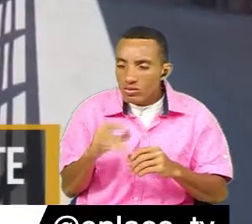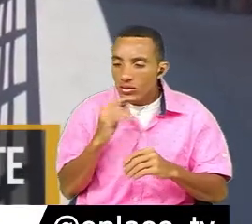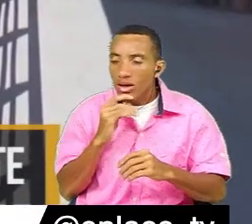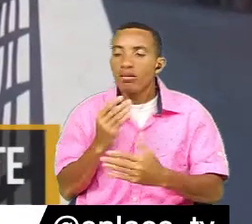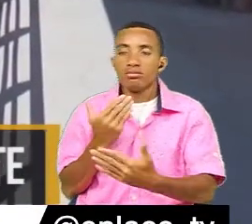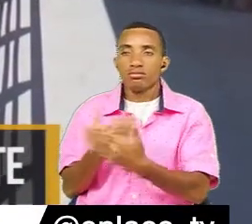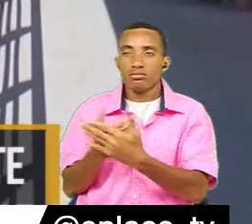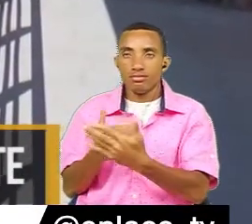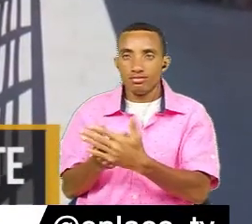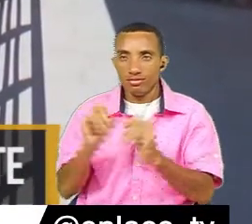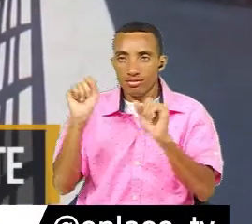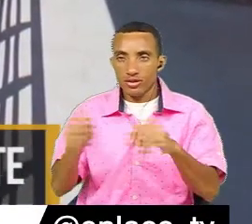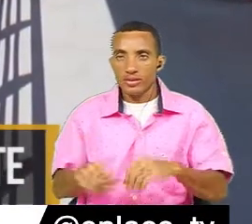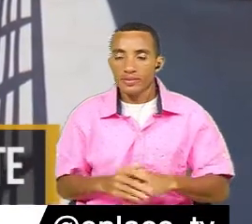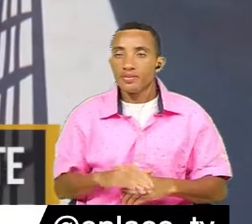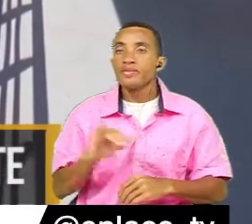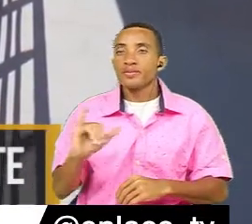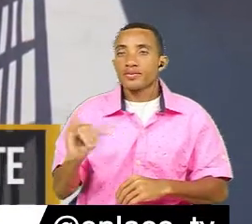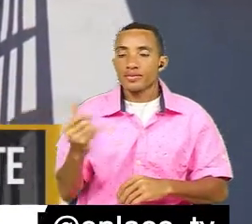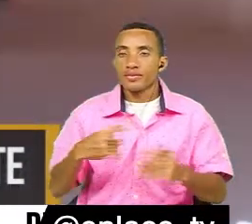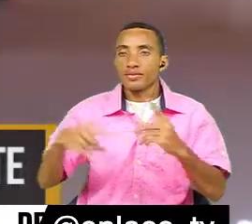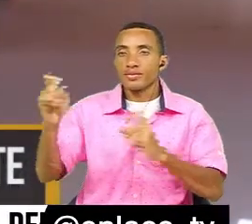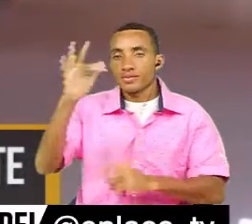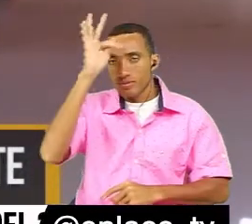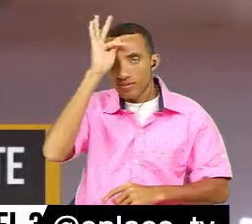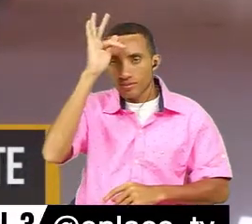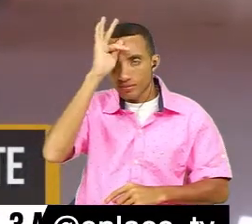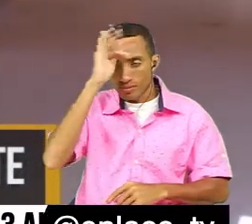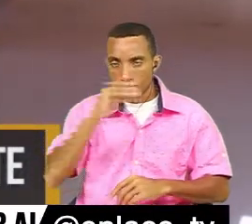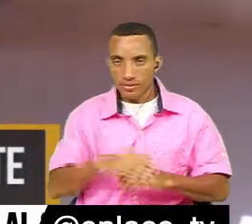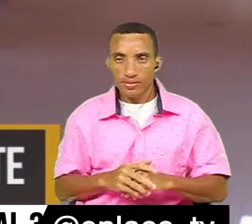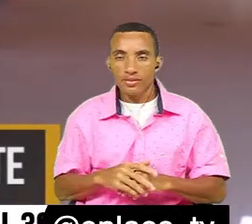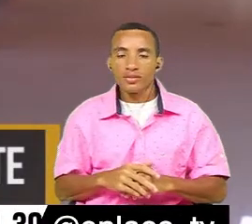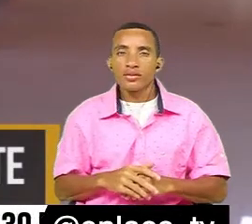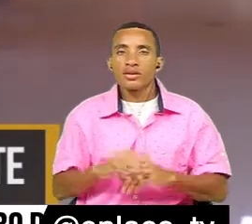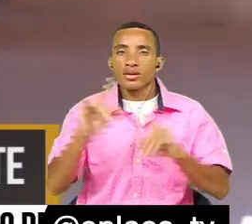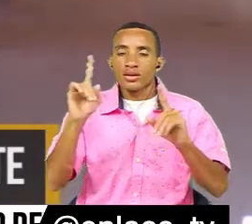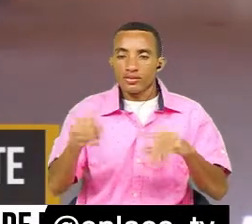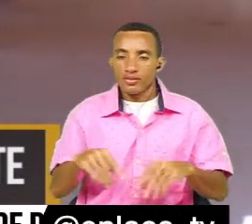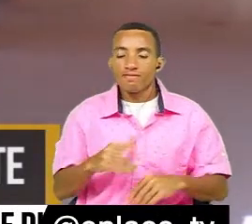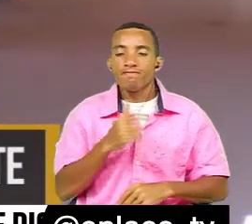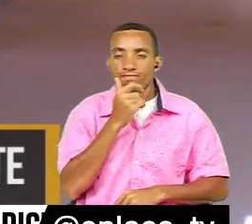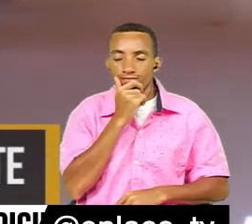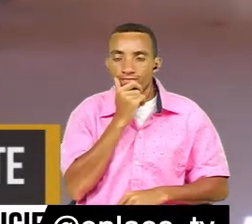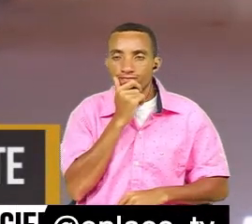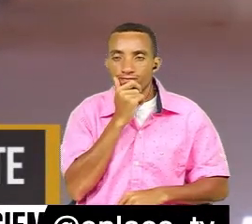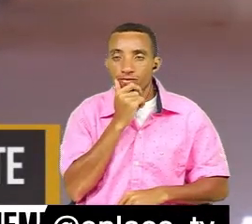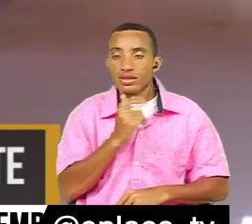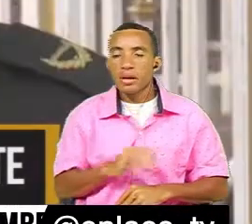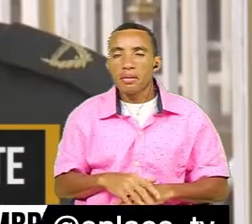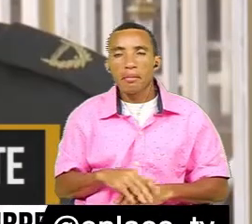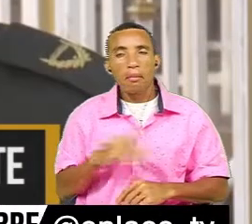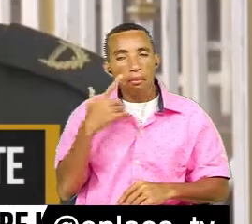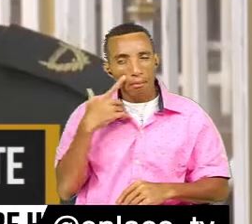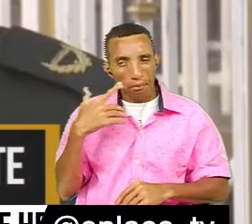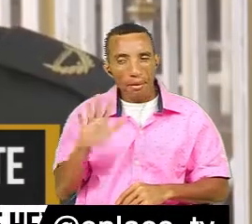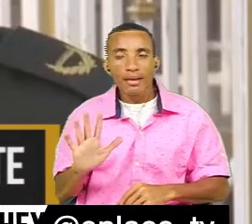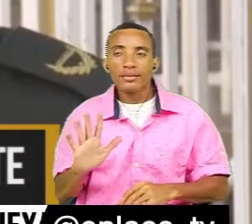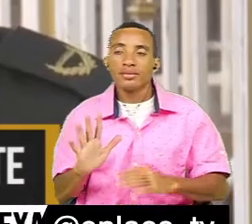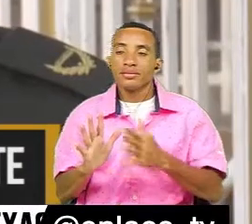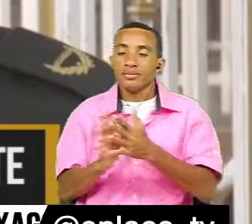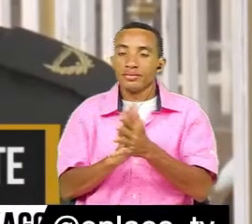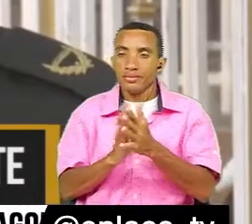probatorio. Sí, fue atendido en centro médico asistencial, donde se dictamina una primera hipótesis, la cual pues obedece